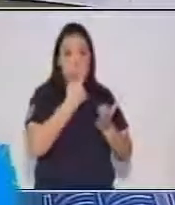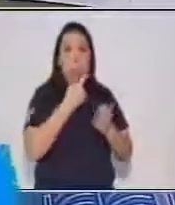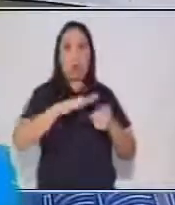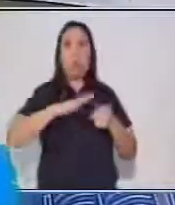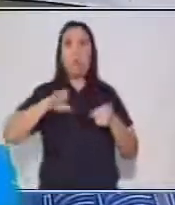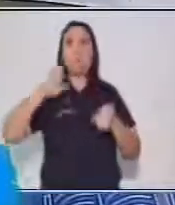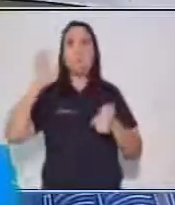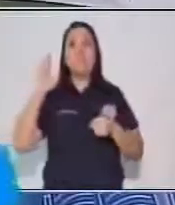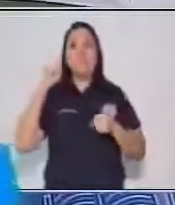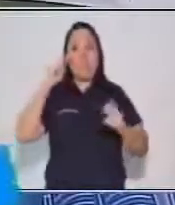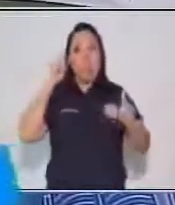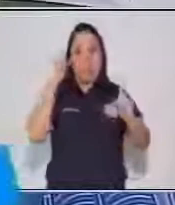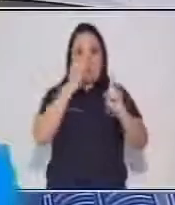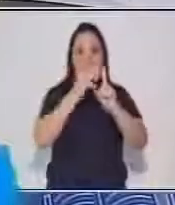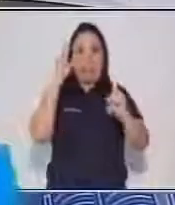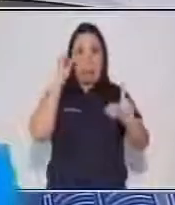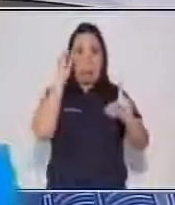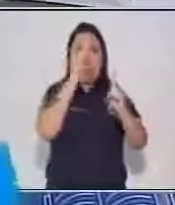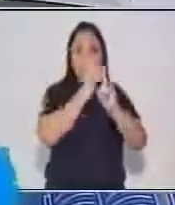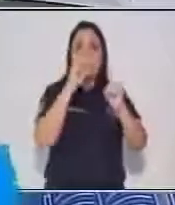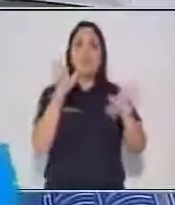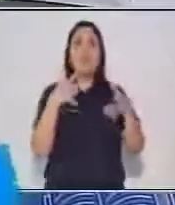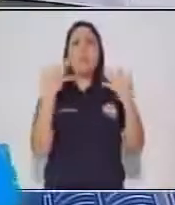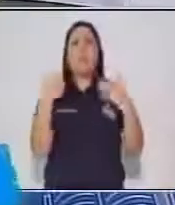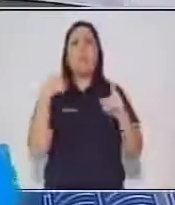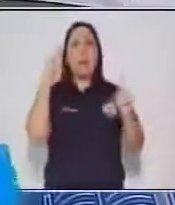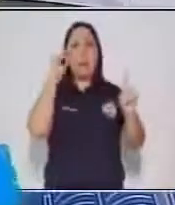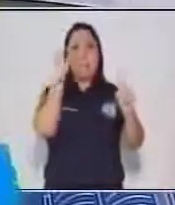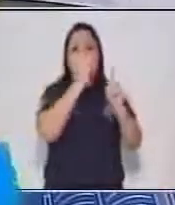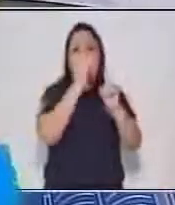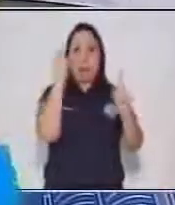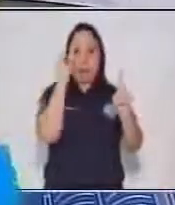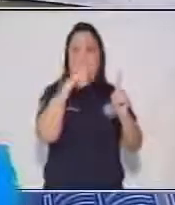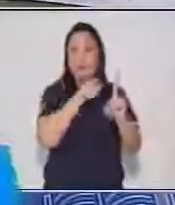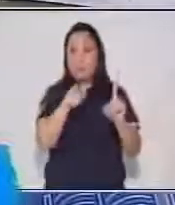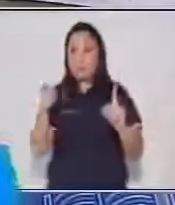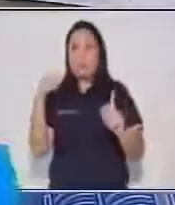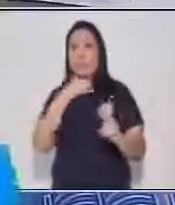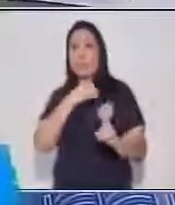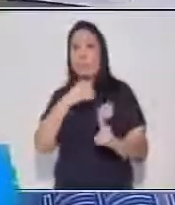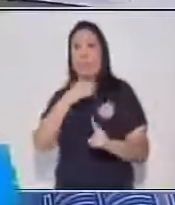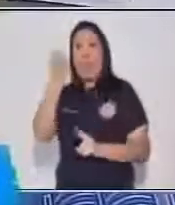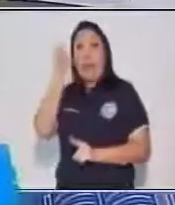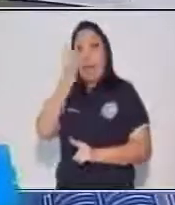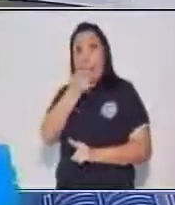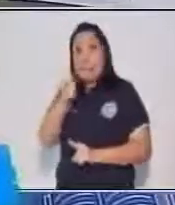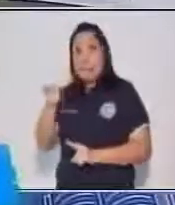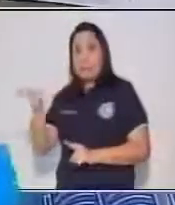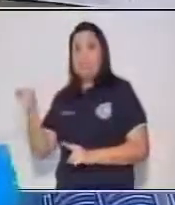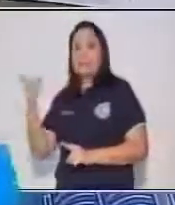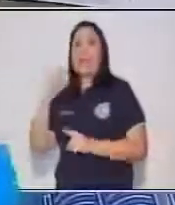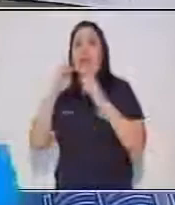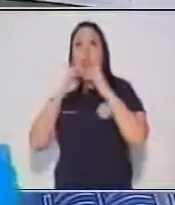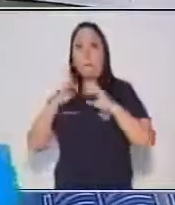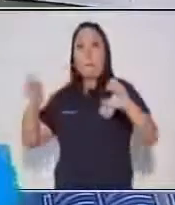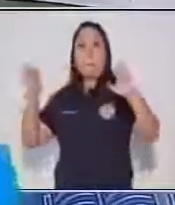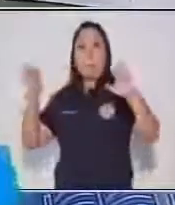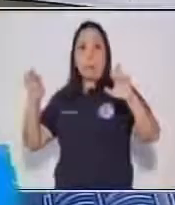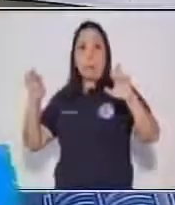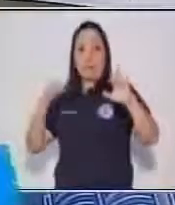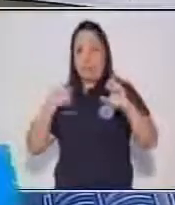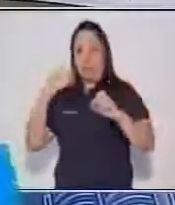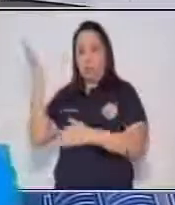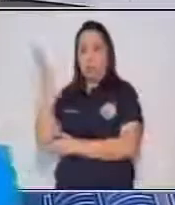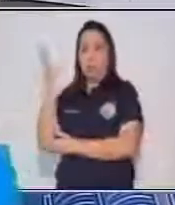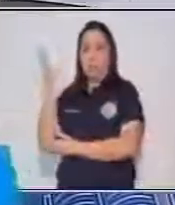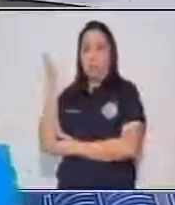cumplir con esa meta. ¿Y cuál es la meta? Lo que se quiere que aprenda y entienda el público al que tú estás